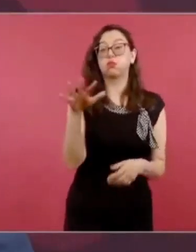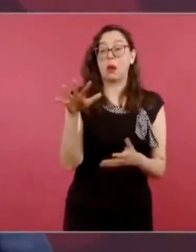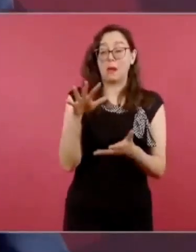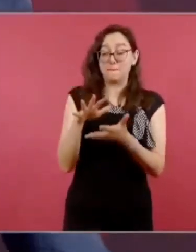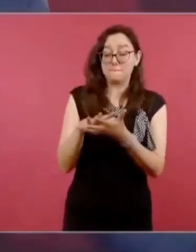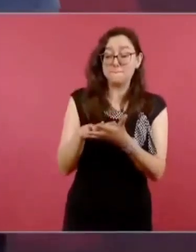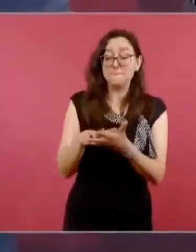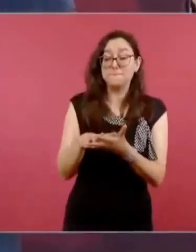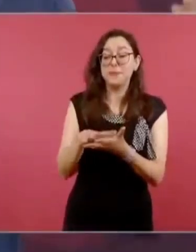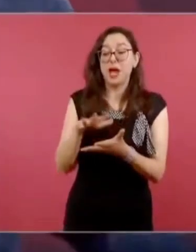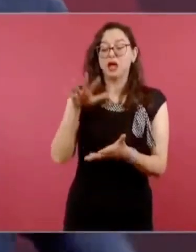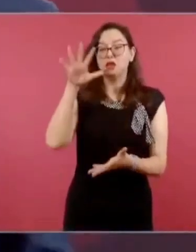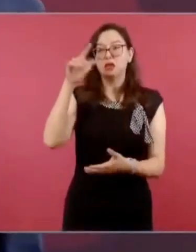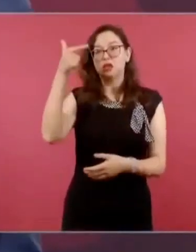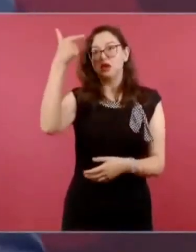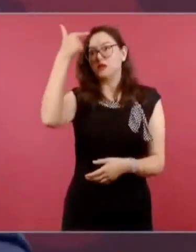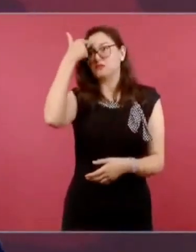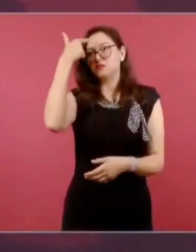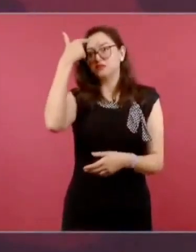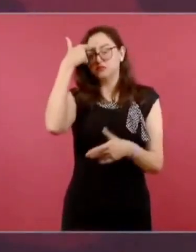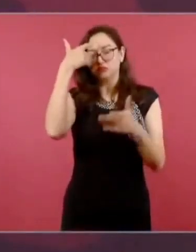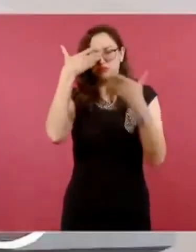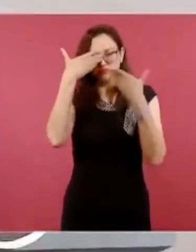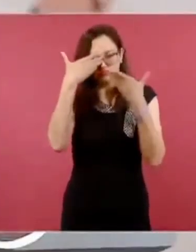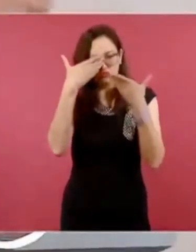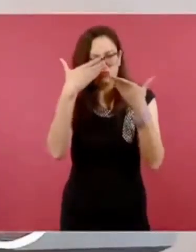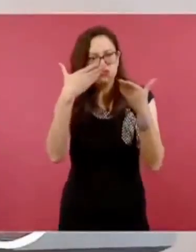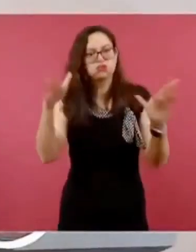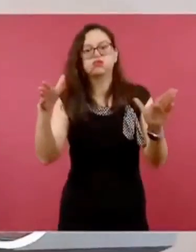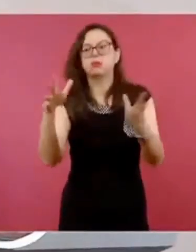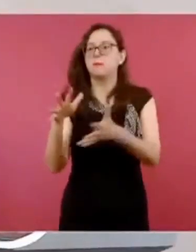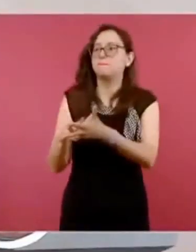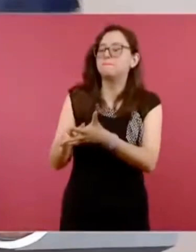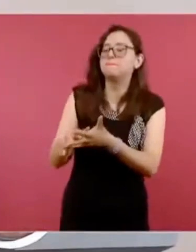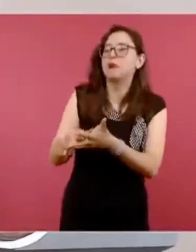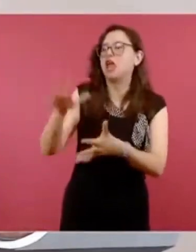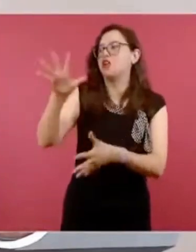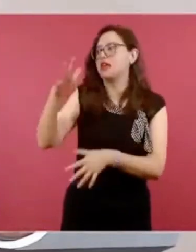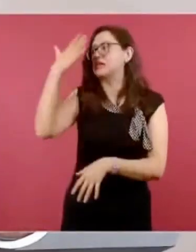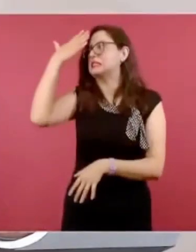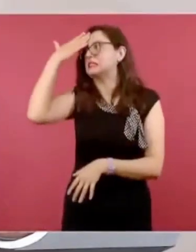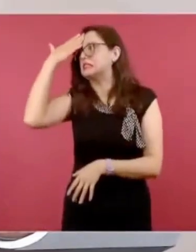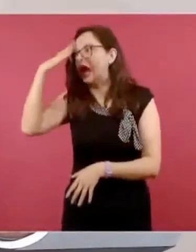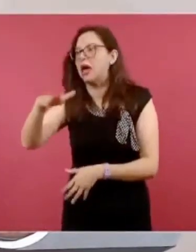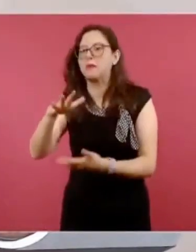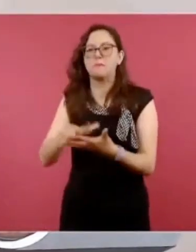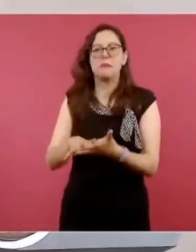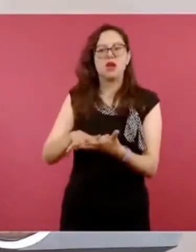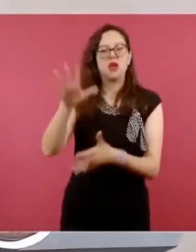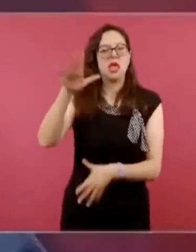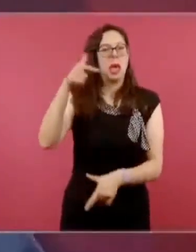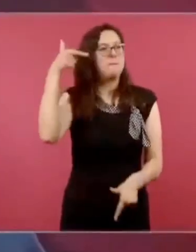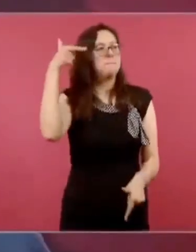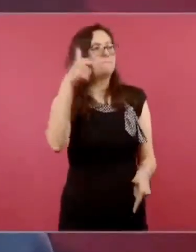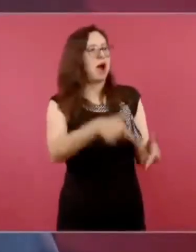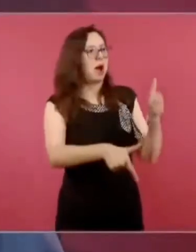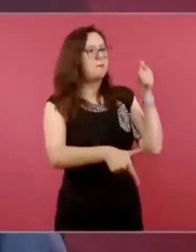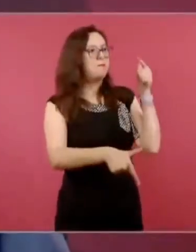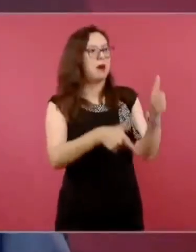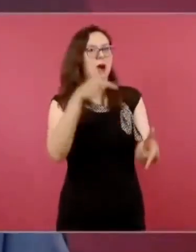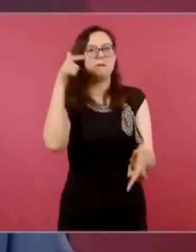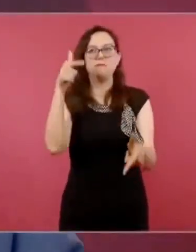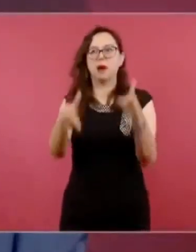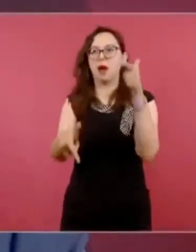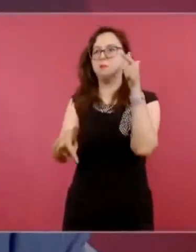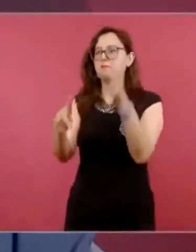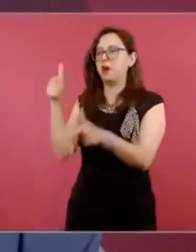de abajo hacia arriba y es masiva y son millones, es muy difícil